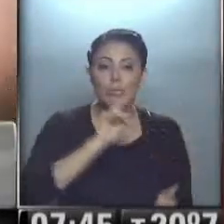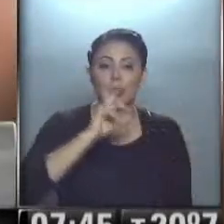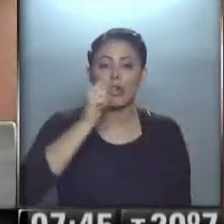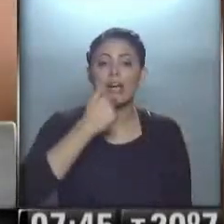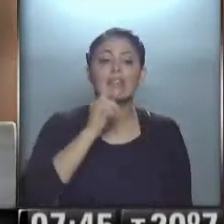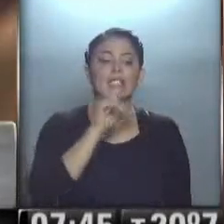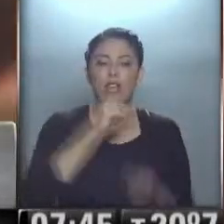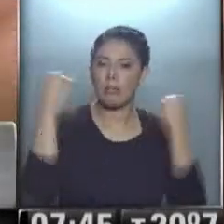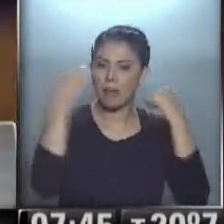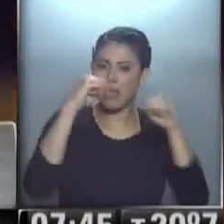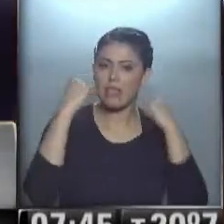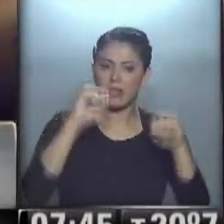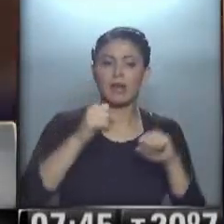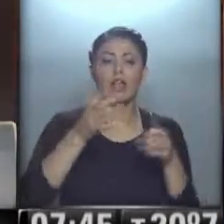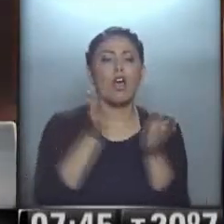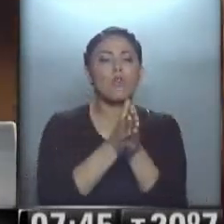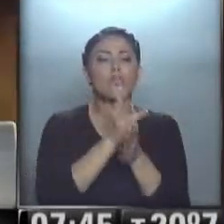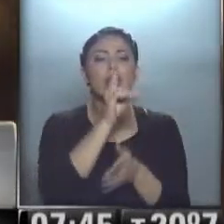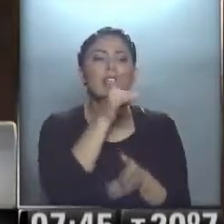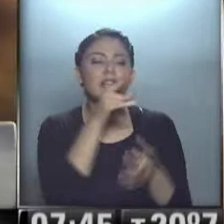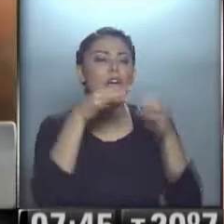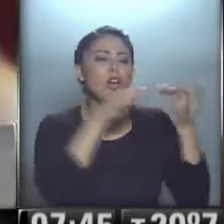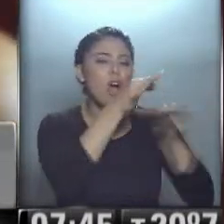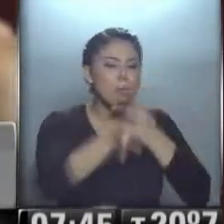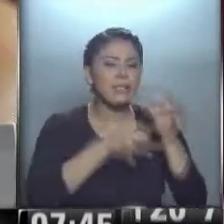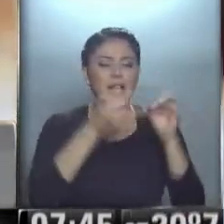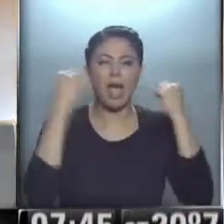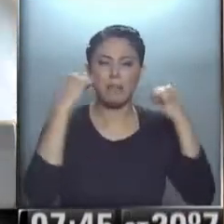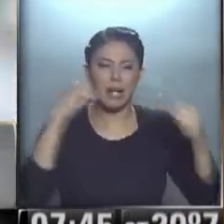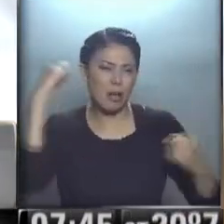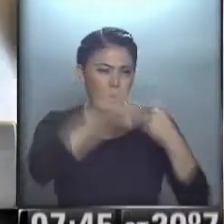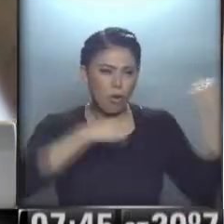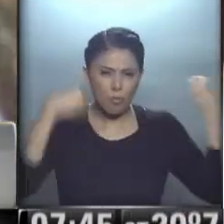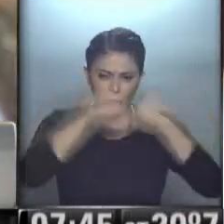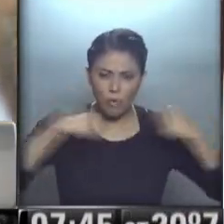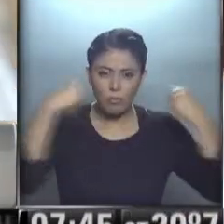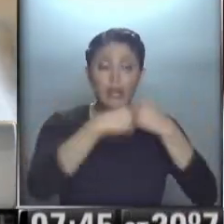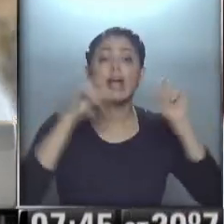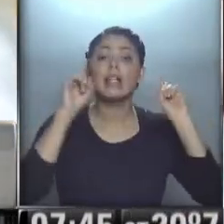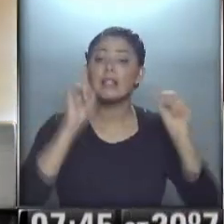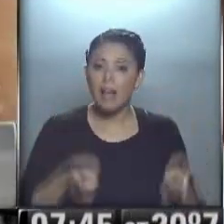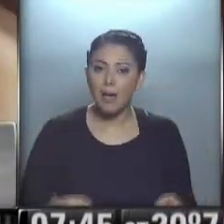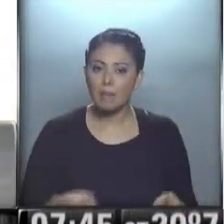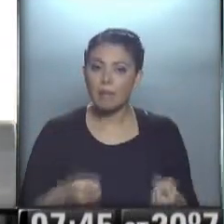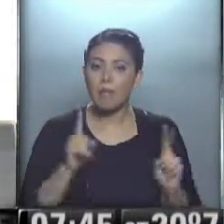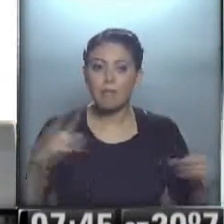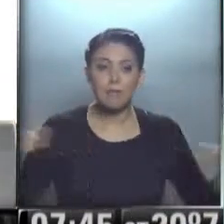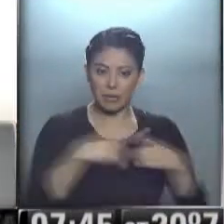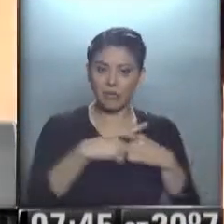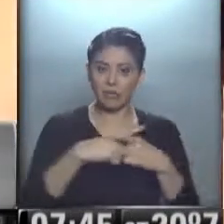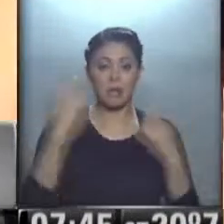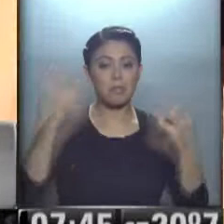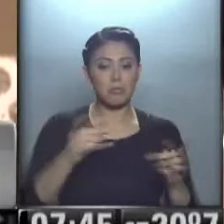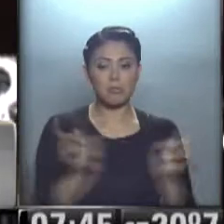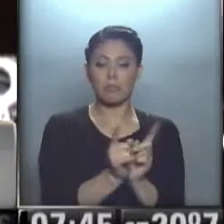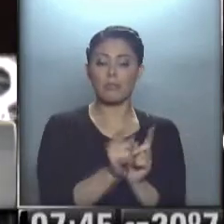su entrenamiento, en las charlas con su entrenador, en las prácticas de guantes y también en el ansiado combate, cortito y